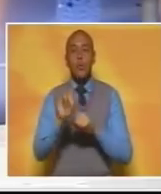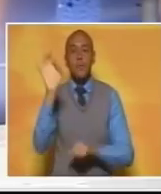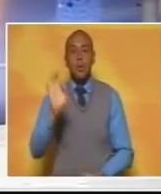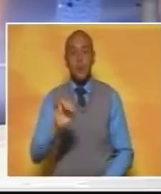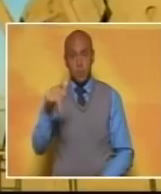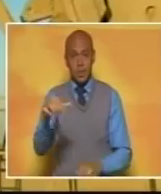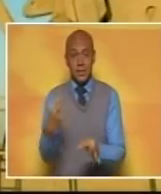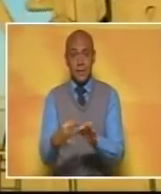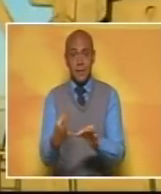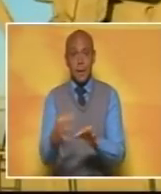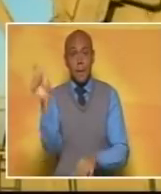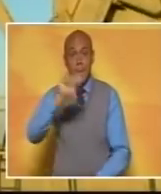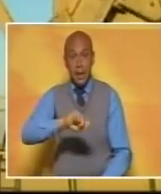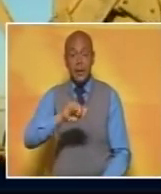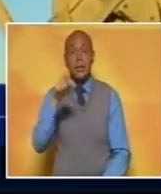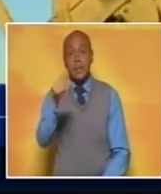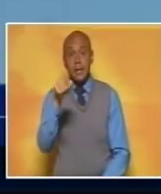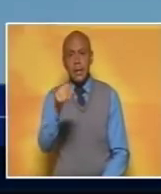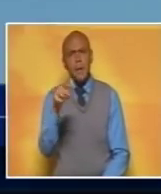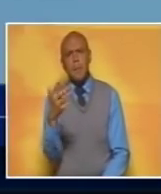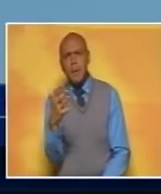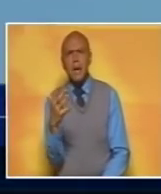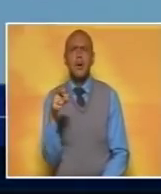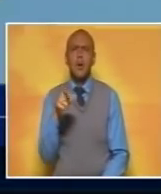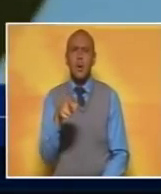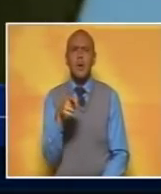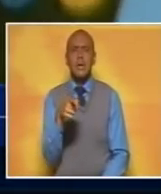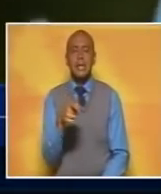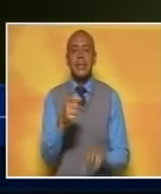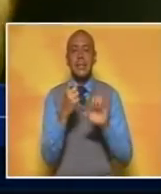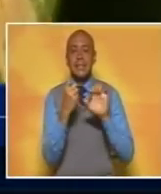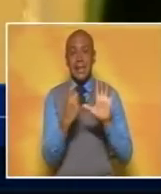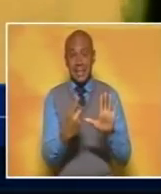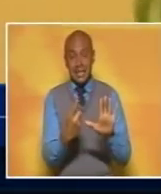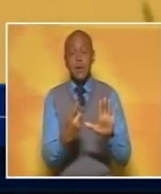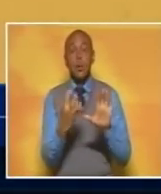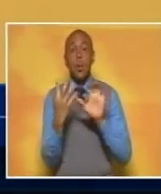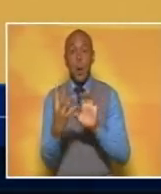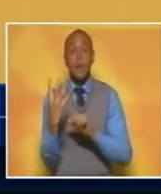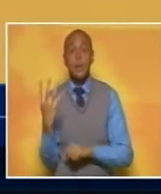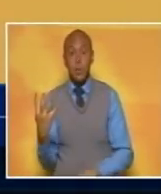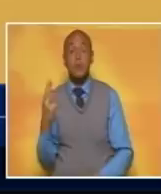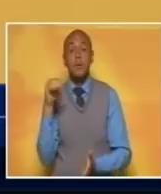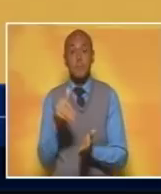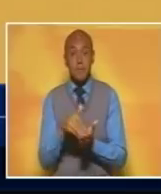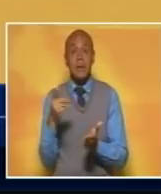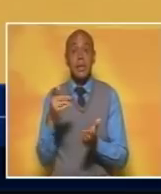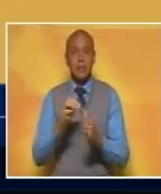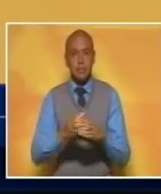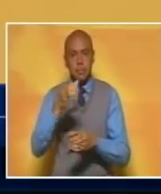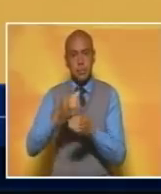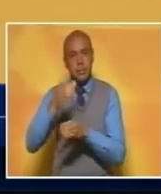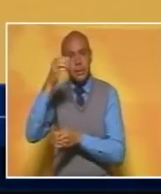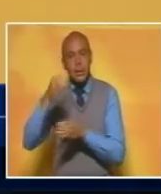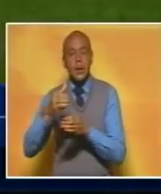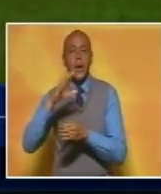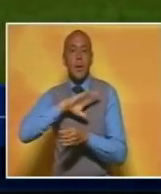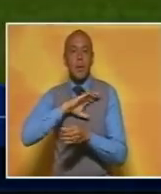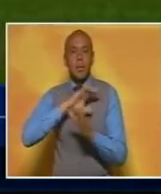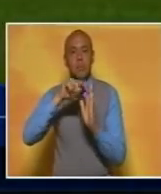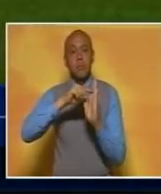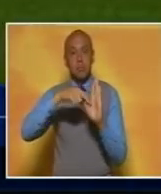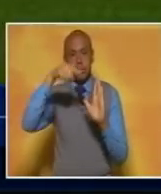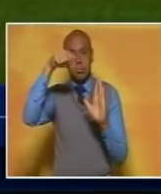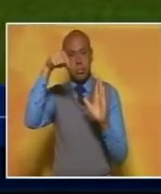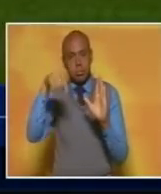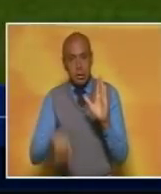septiembre. La OPEP indicó que Venezuela bombeó una media de 644.000 barriles de crudo diarios, manteniendo la caída por quinto